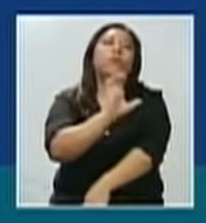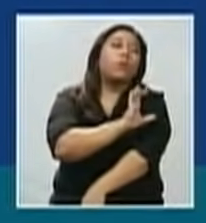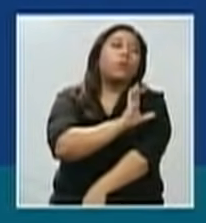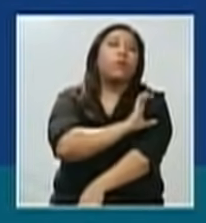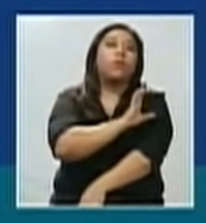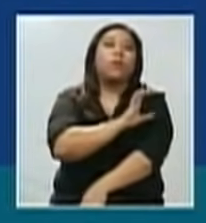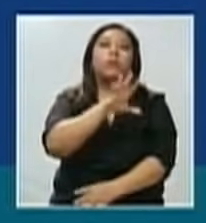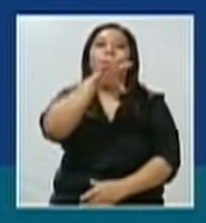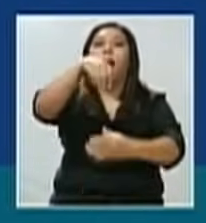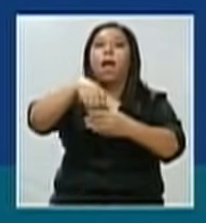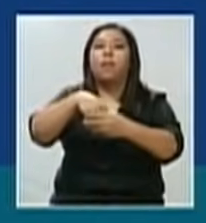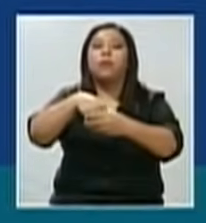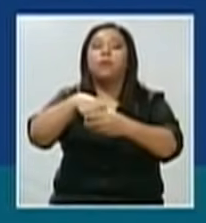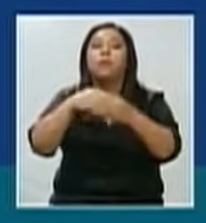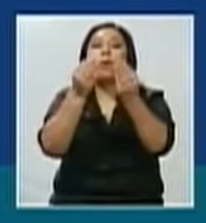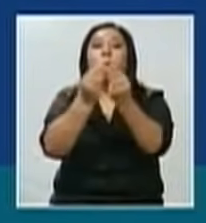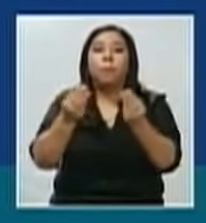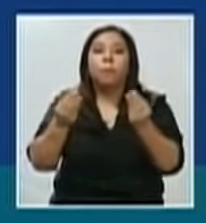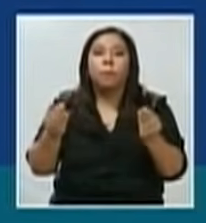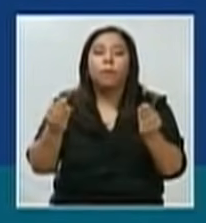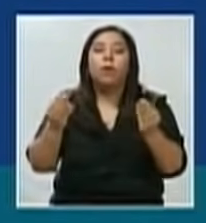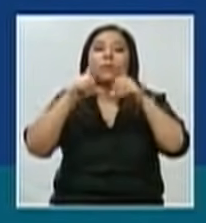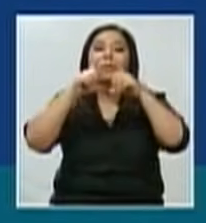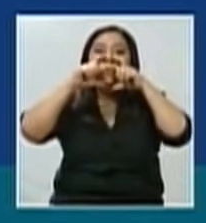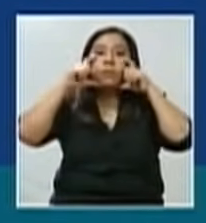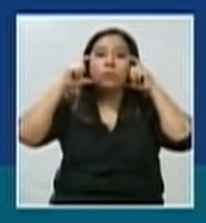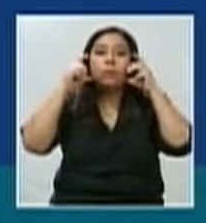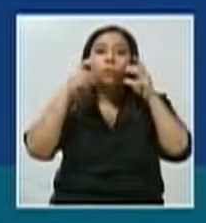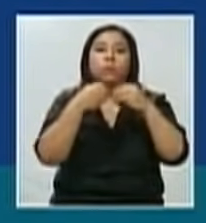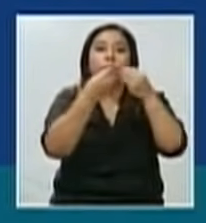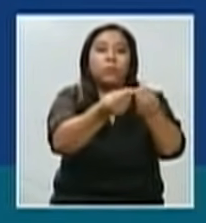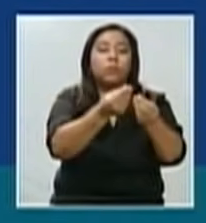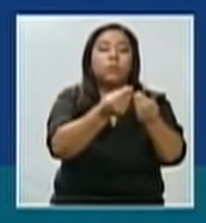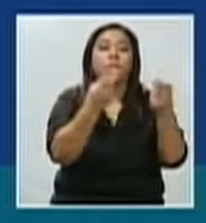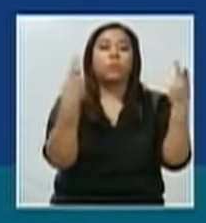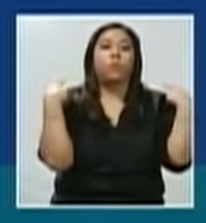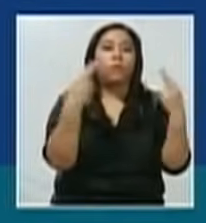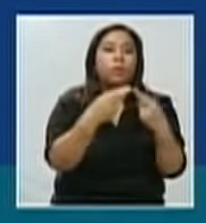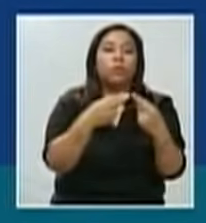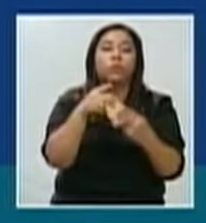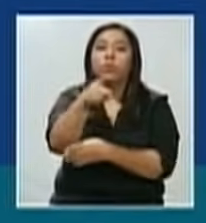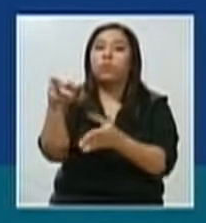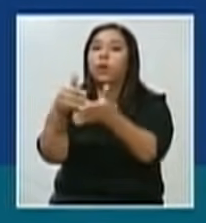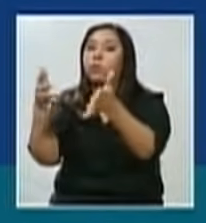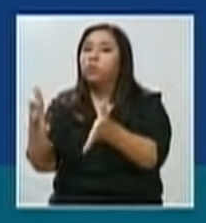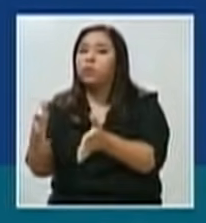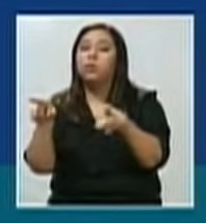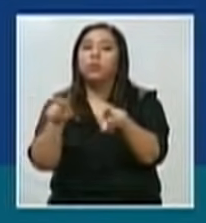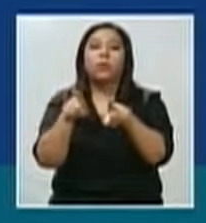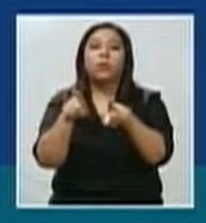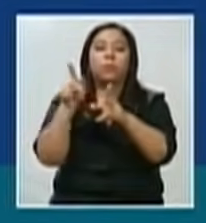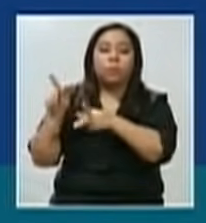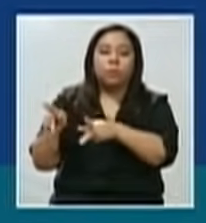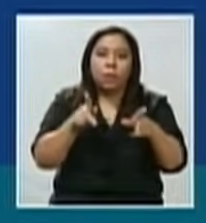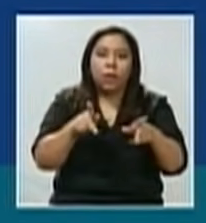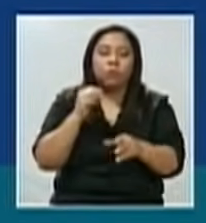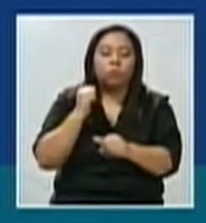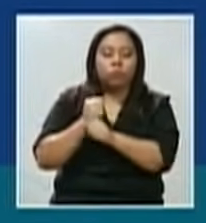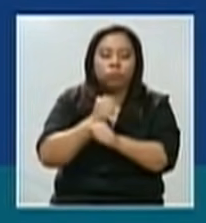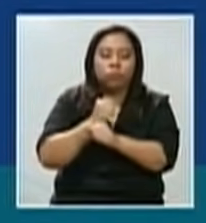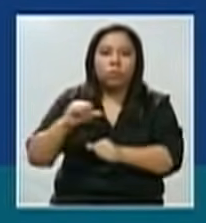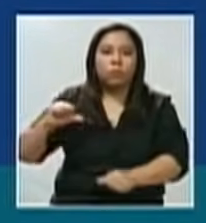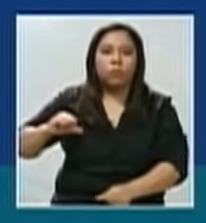de bioseguridad necesario, tanto para docentes, educandos, personal administrativo y de servicio. Y es la